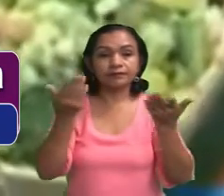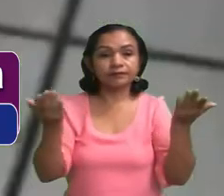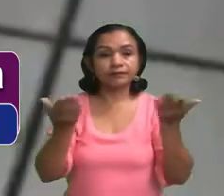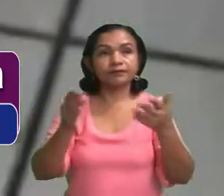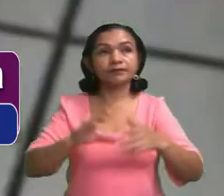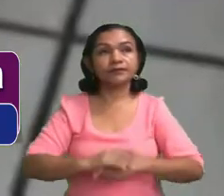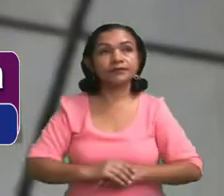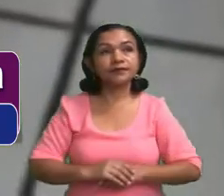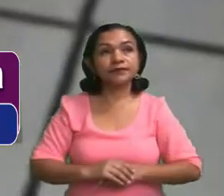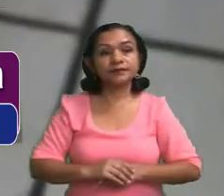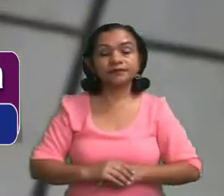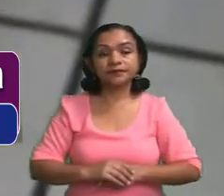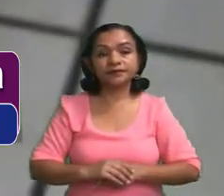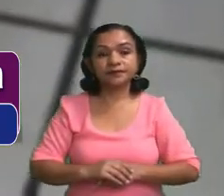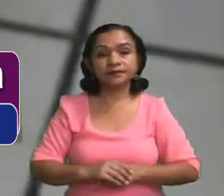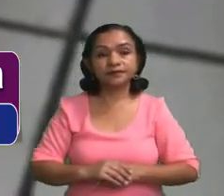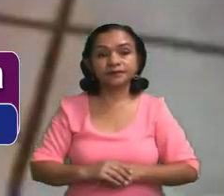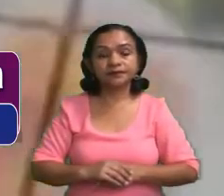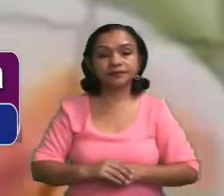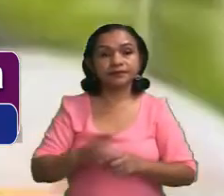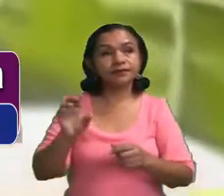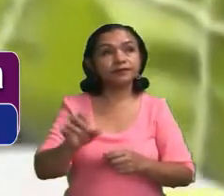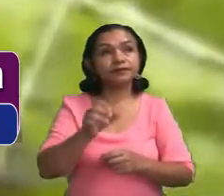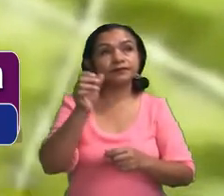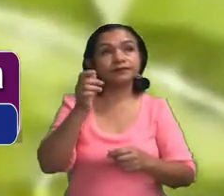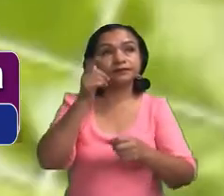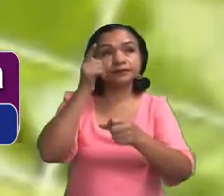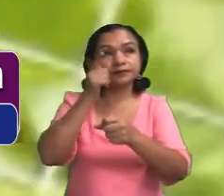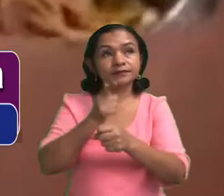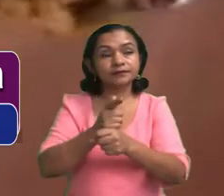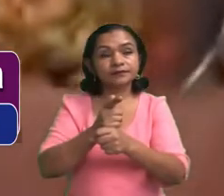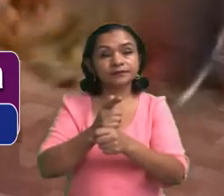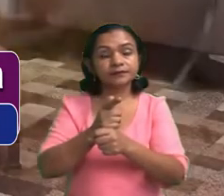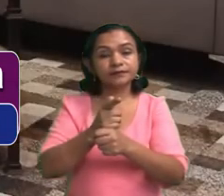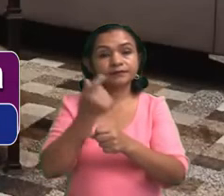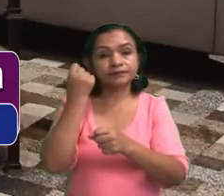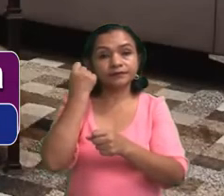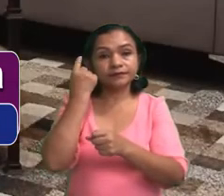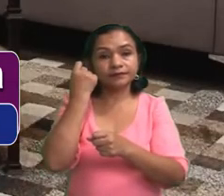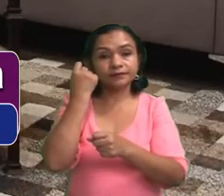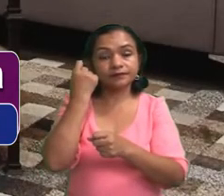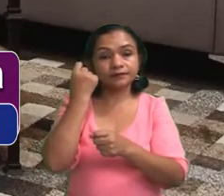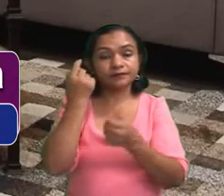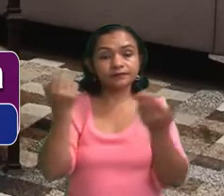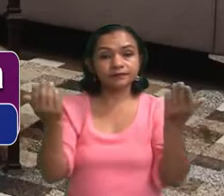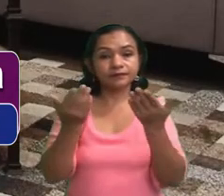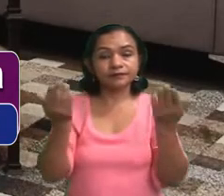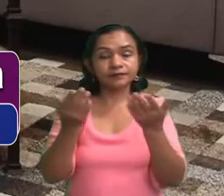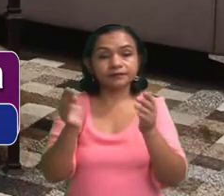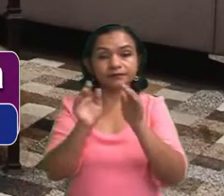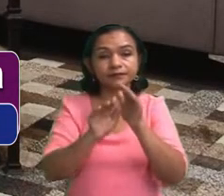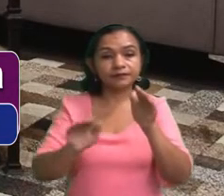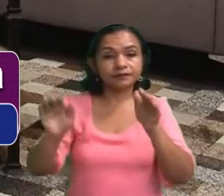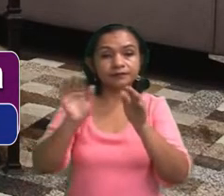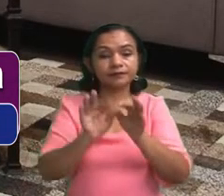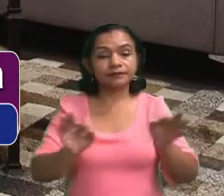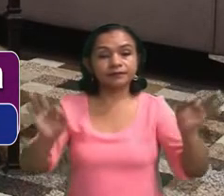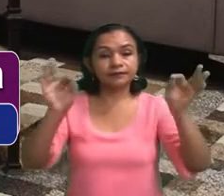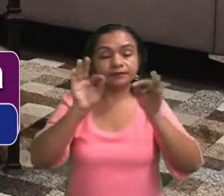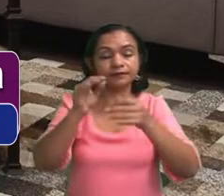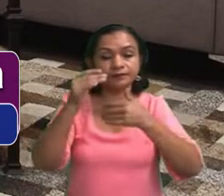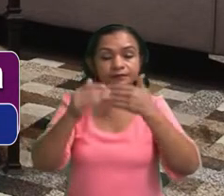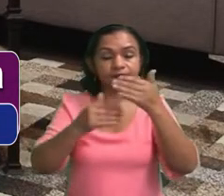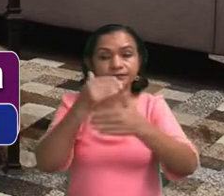alimentaria. Diputado, tenemos también otro video a través del cual comprenderemos de mejor dimensión este proceso que usted